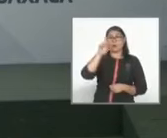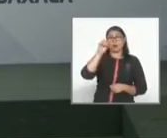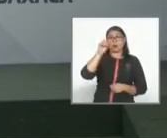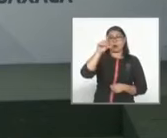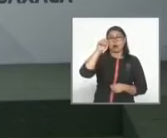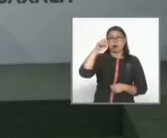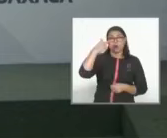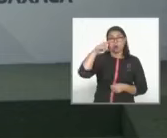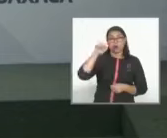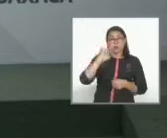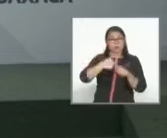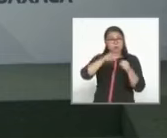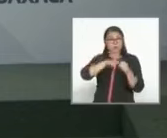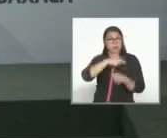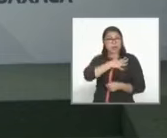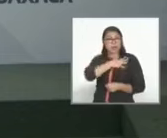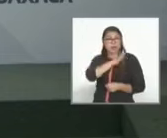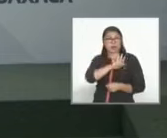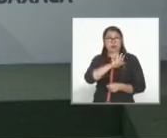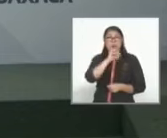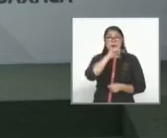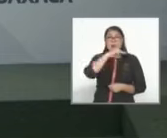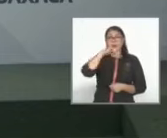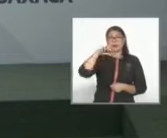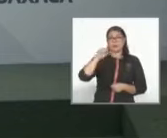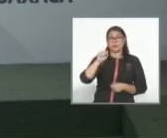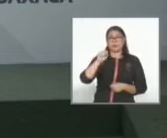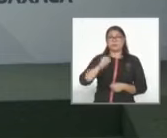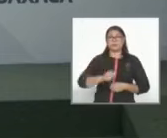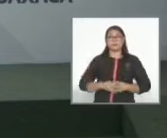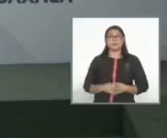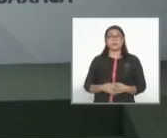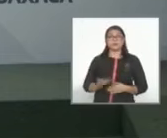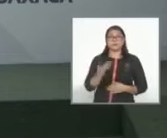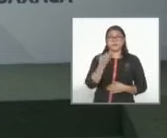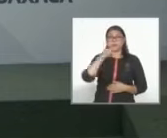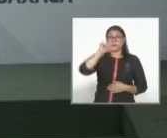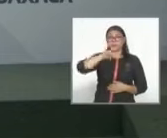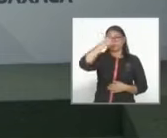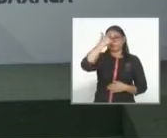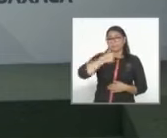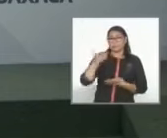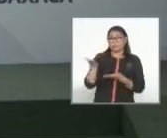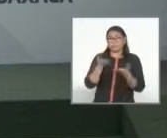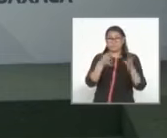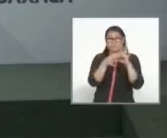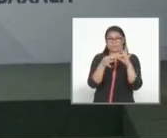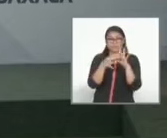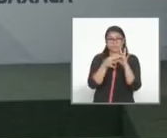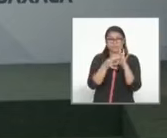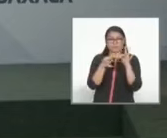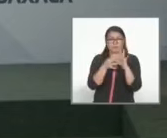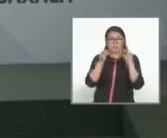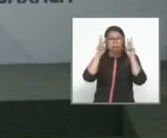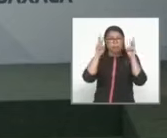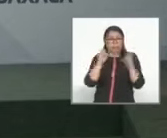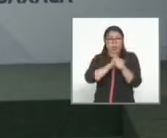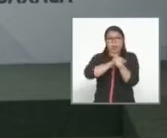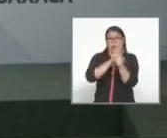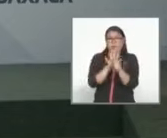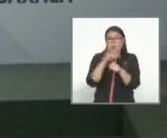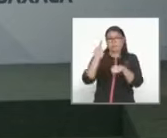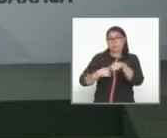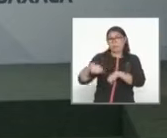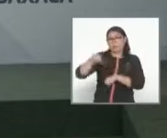del Hospital General de Zona Número 1 del IMSS, y esta noche nos viene a hablar sobre epilepsia y COVID-19 en